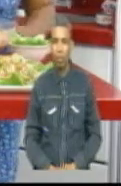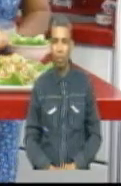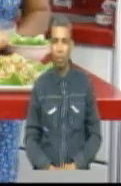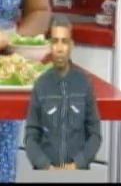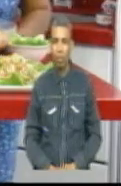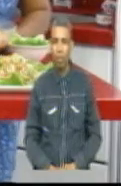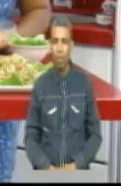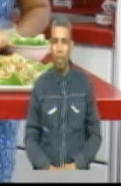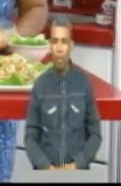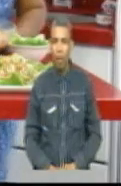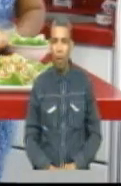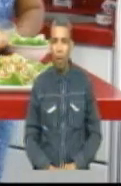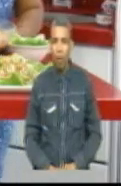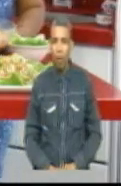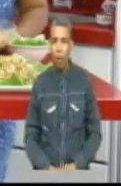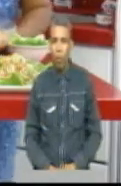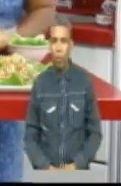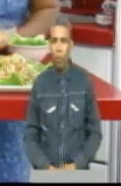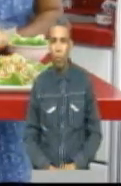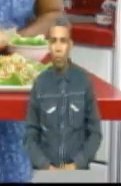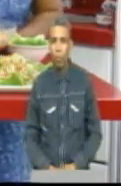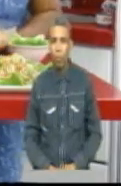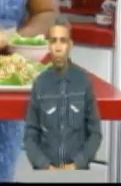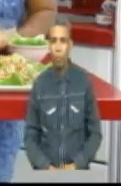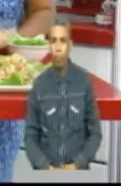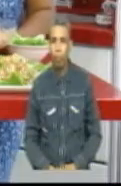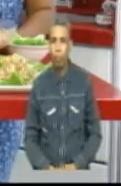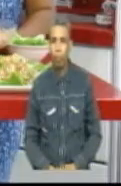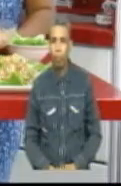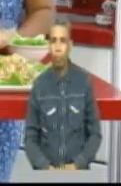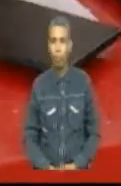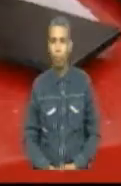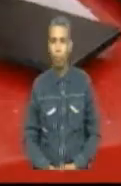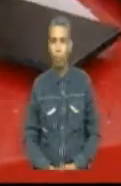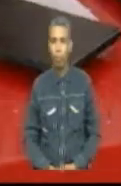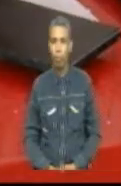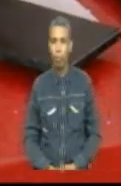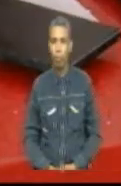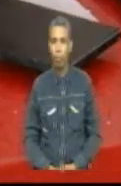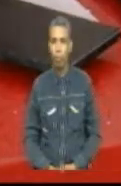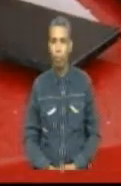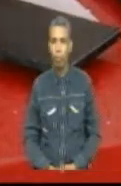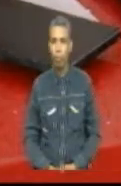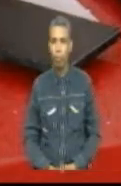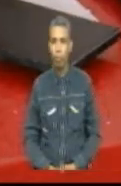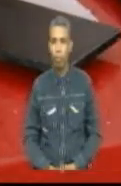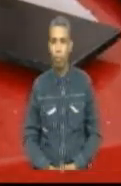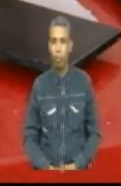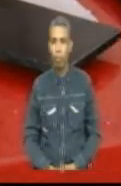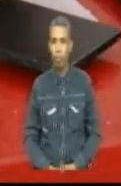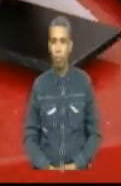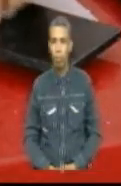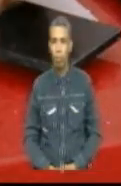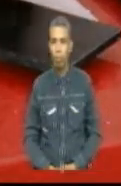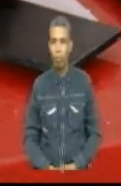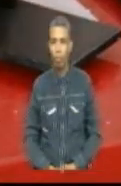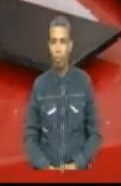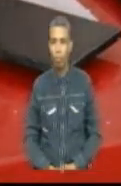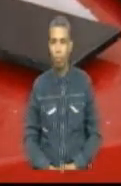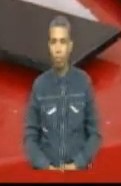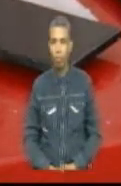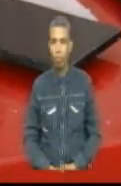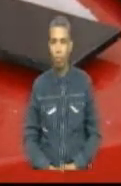entonces aquí vamos a un plato prácticamente que no sabes como el que no